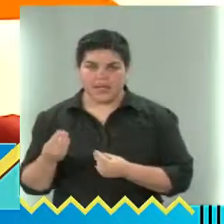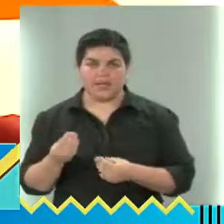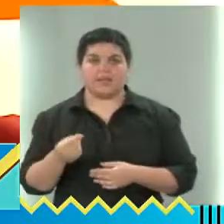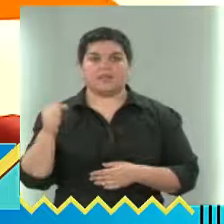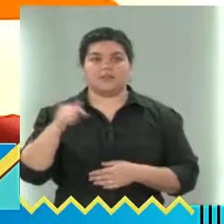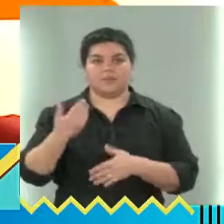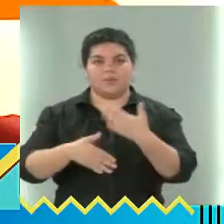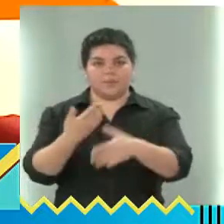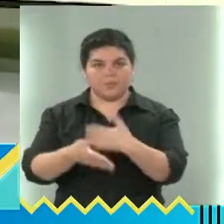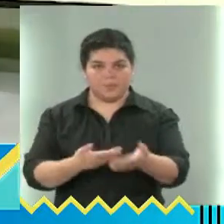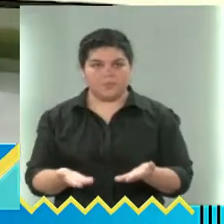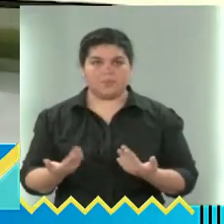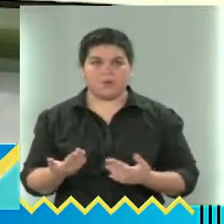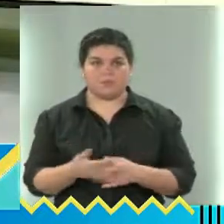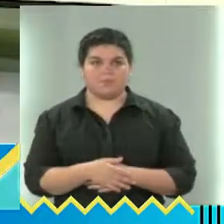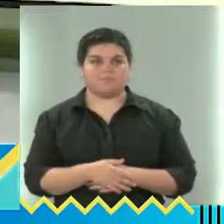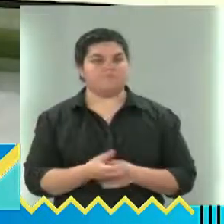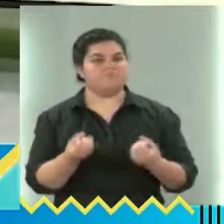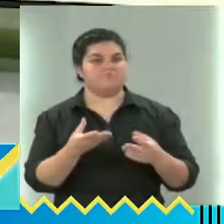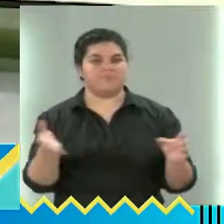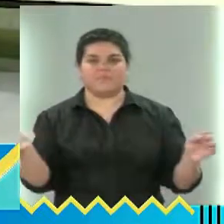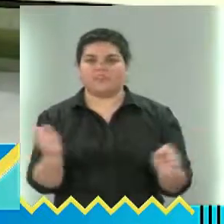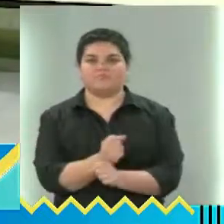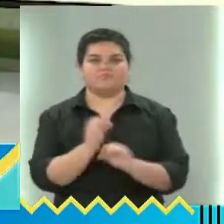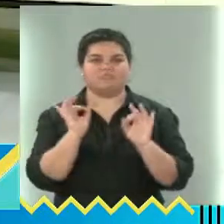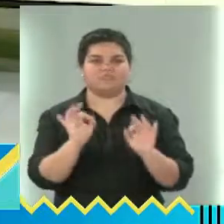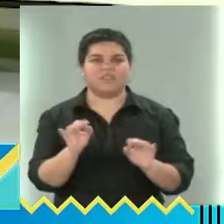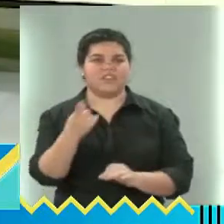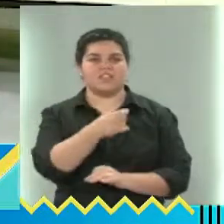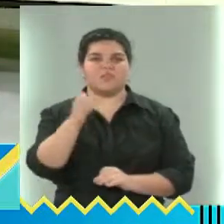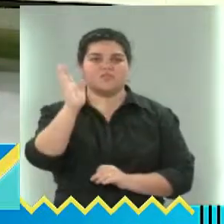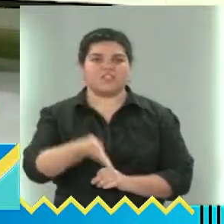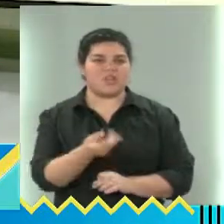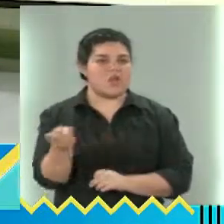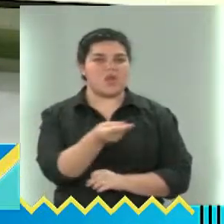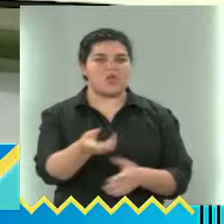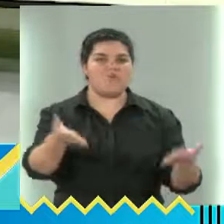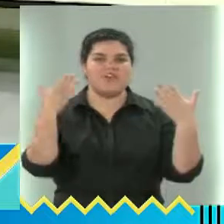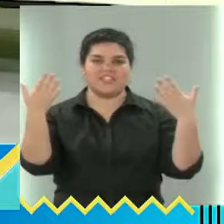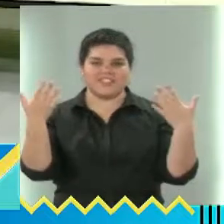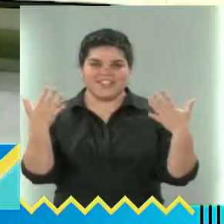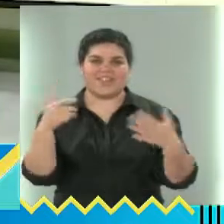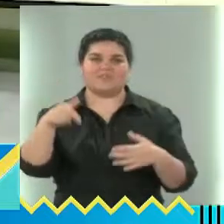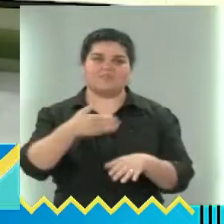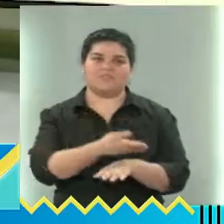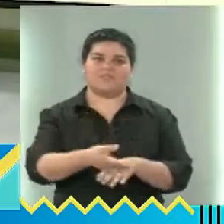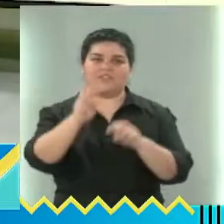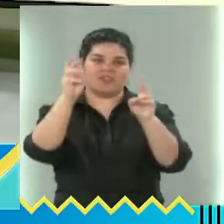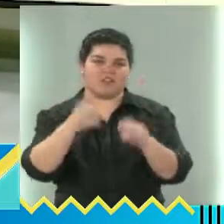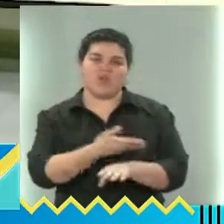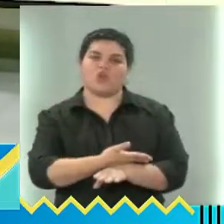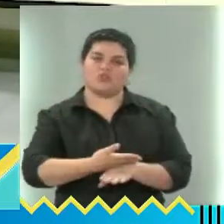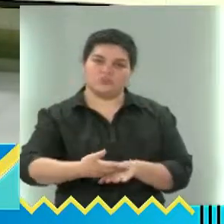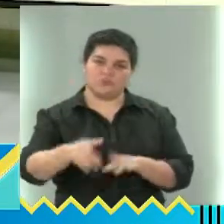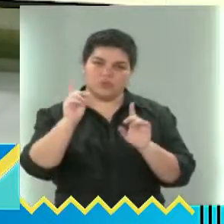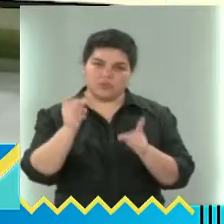que recompensa al donante. Hemos terminado este examen, 100% felicitados los dos. Así que bueno, vamos a seguir hablando de este tema y uno